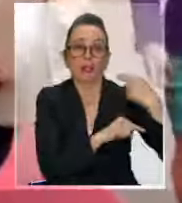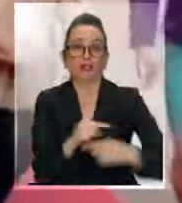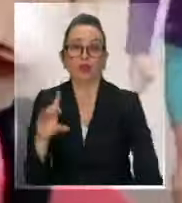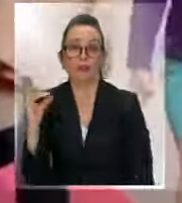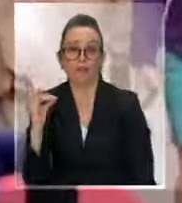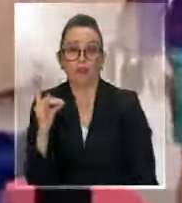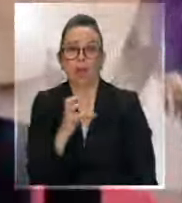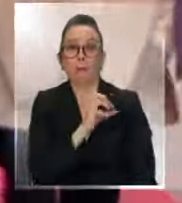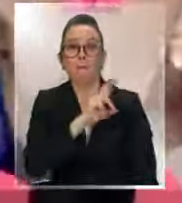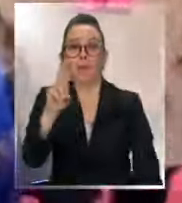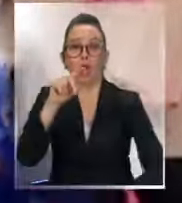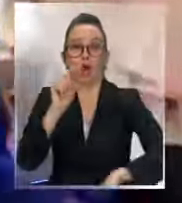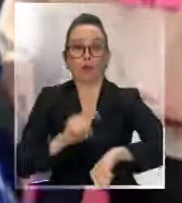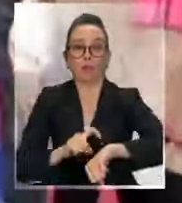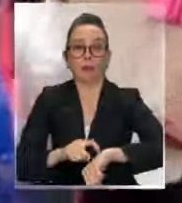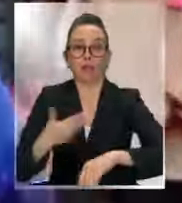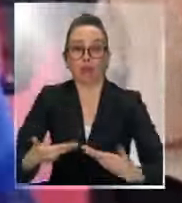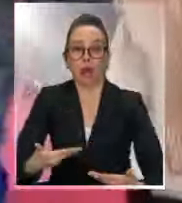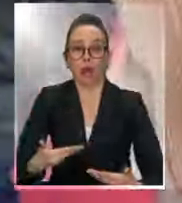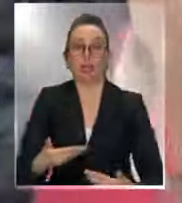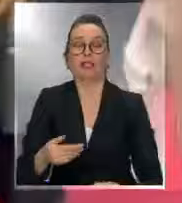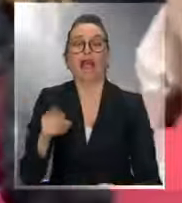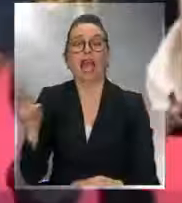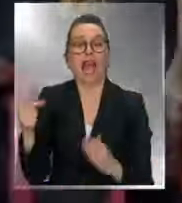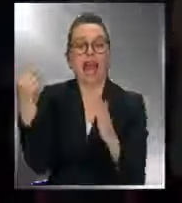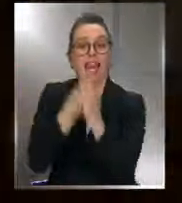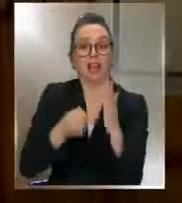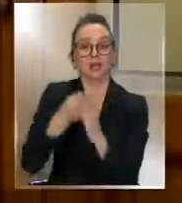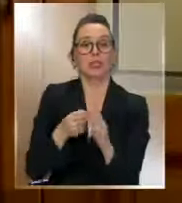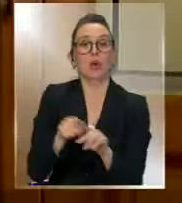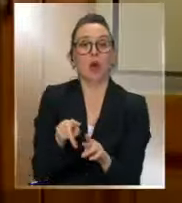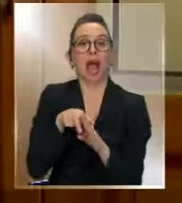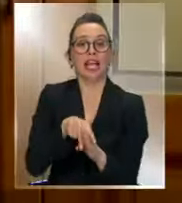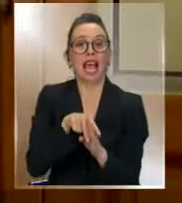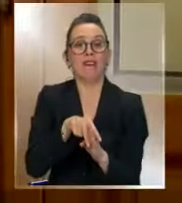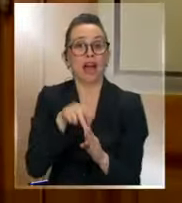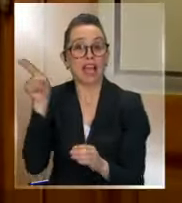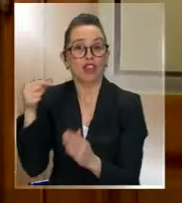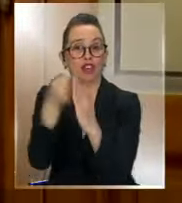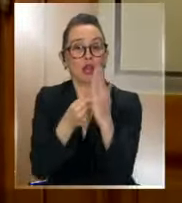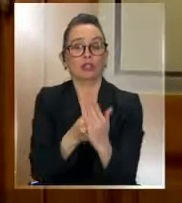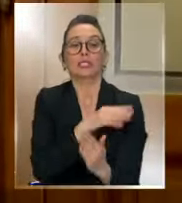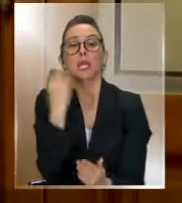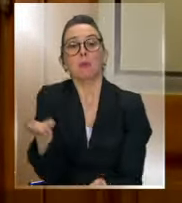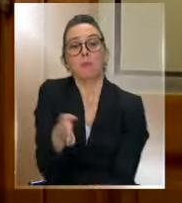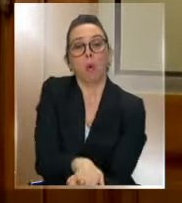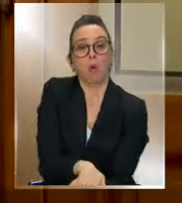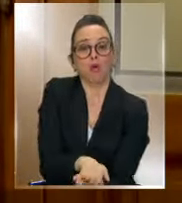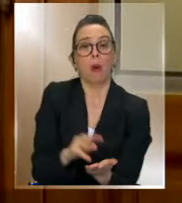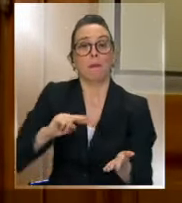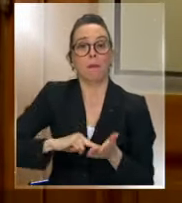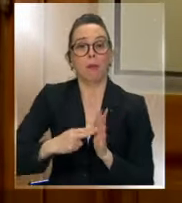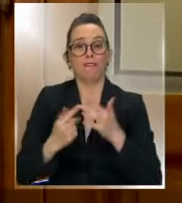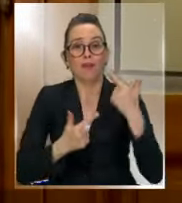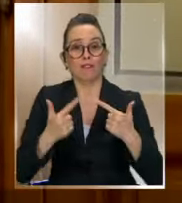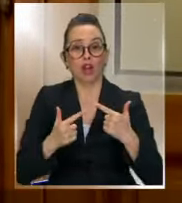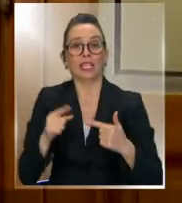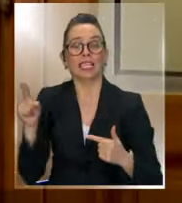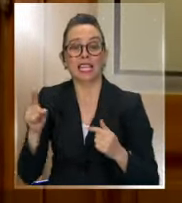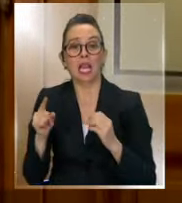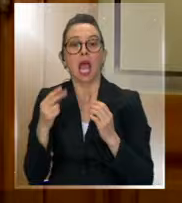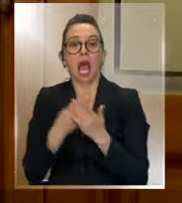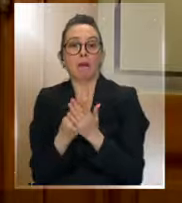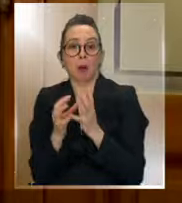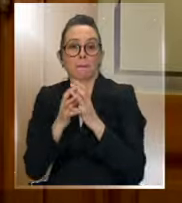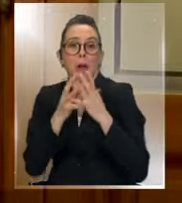momentos. Se le murió el caballito de batalla que tenía. Y el problema era un problema político que Evo Morales inflaba y